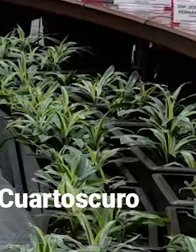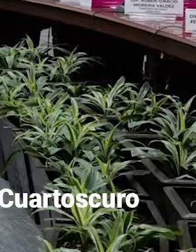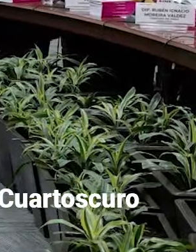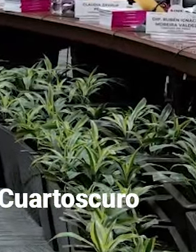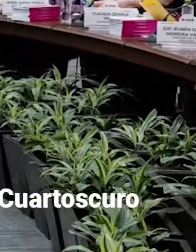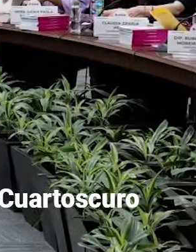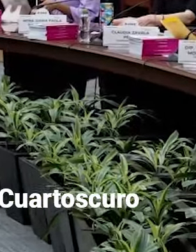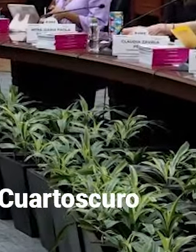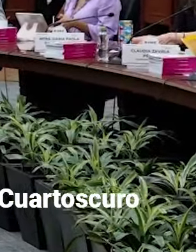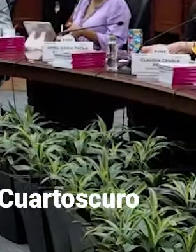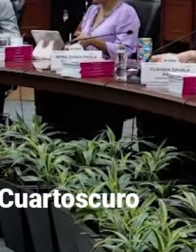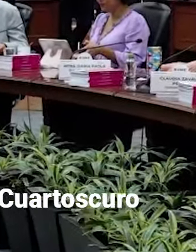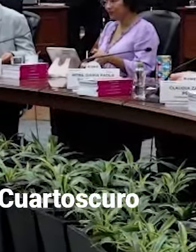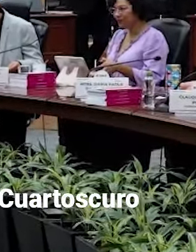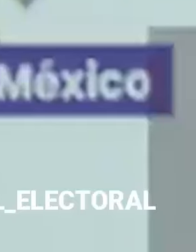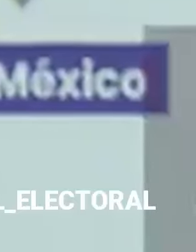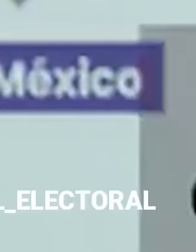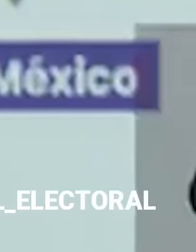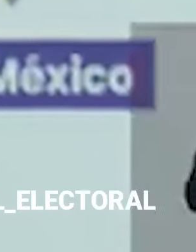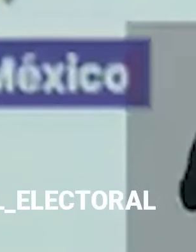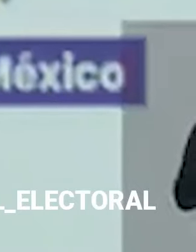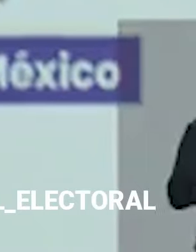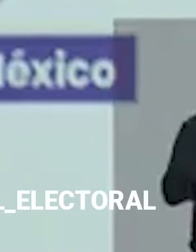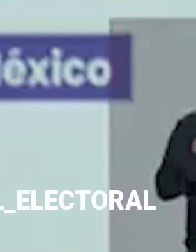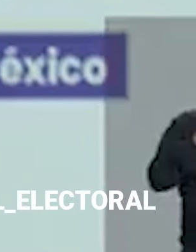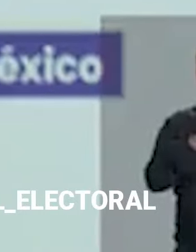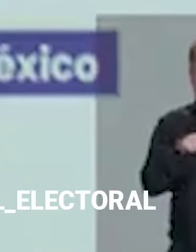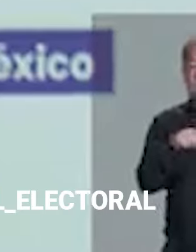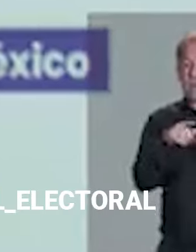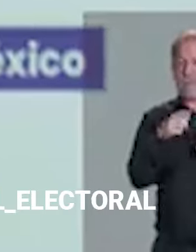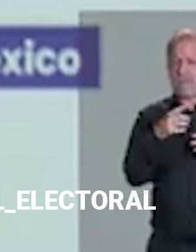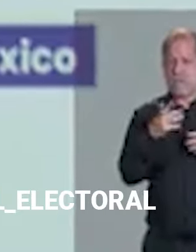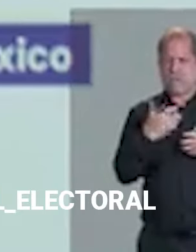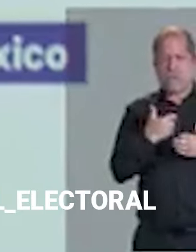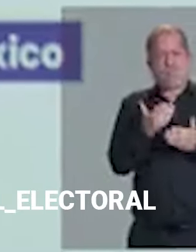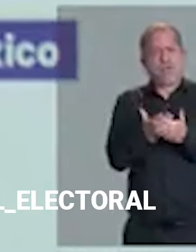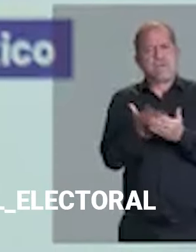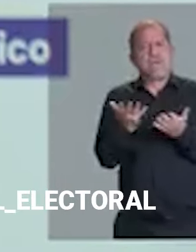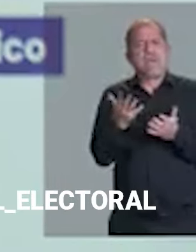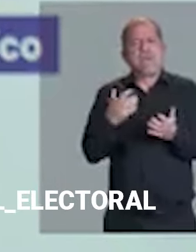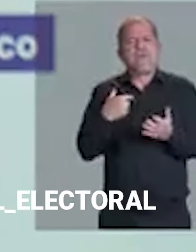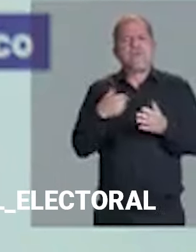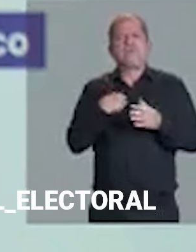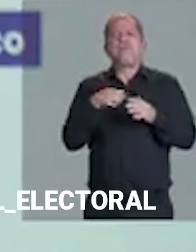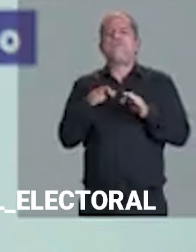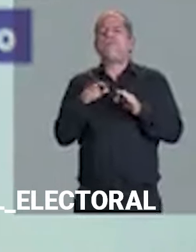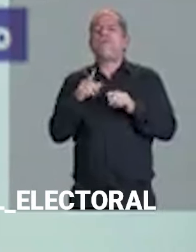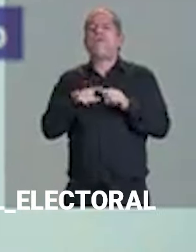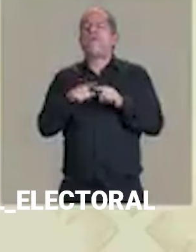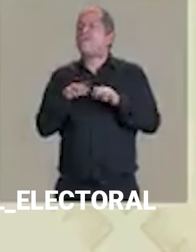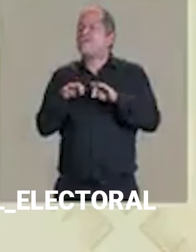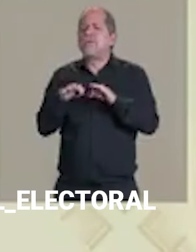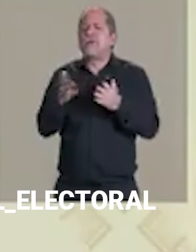La Comisión de Quejas y Denuncias del INE ordenó retirar las acusaciones que hizo la candidata de oposición, Xóchitl